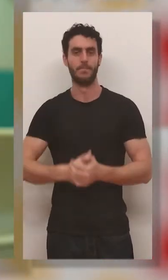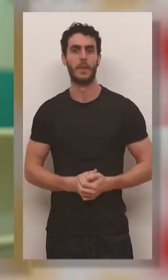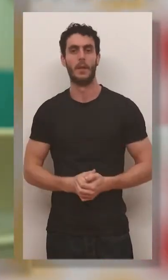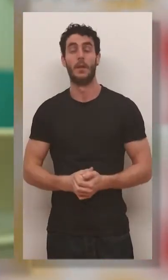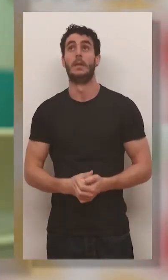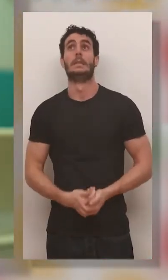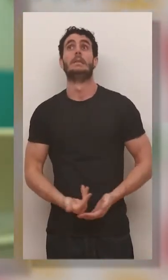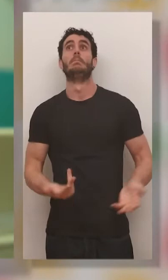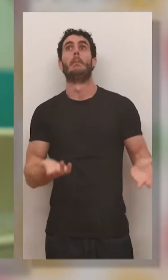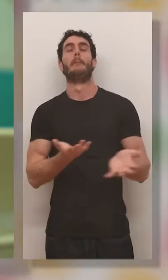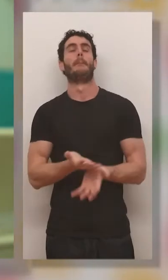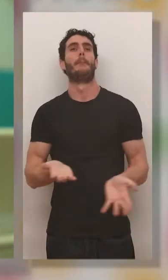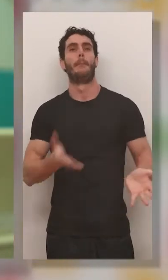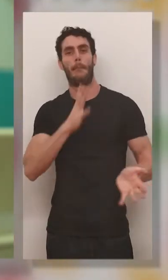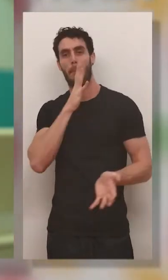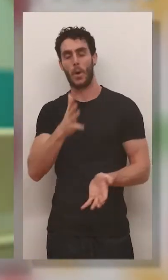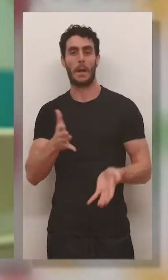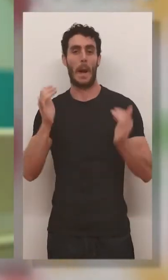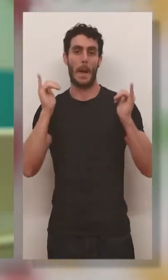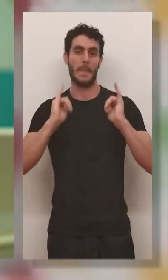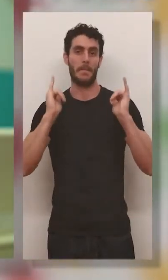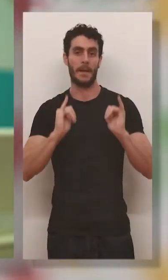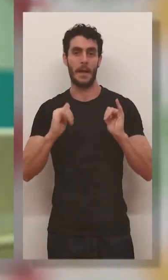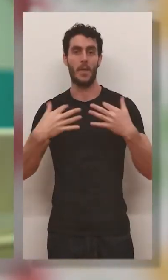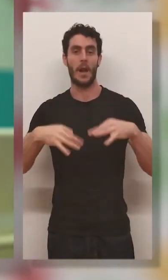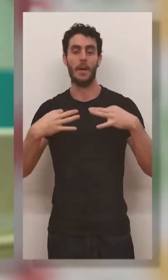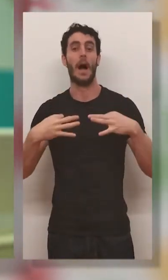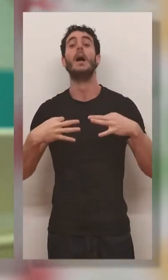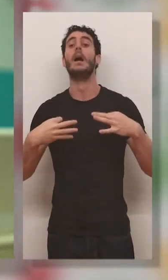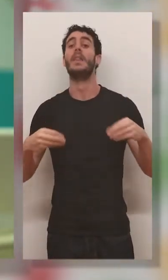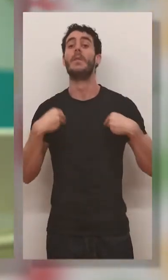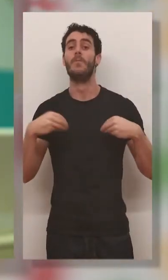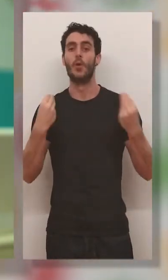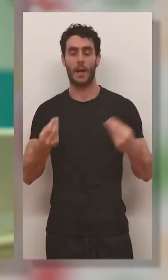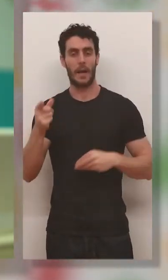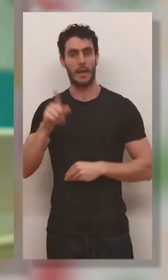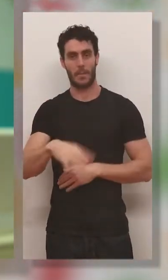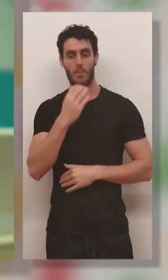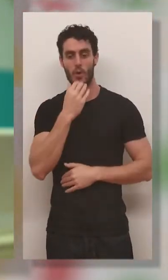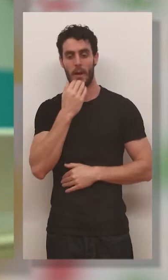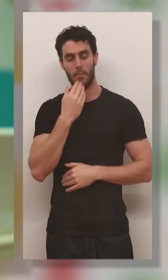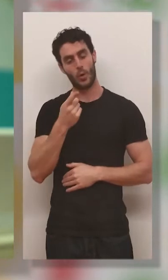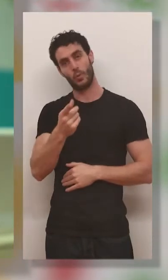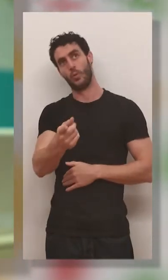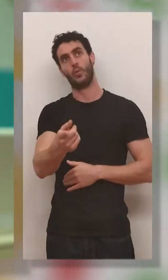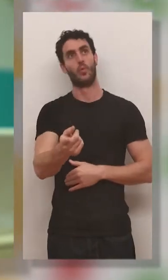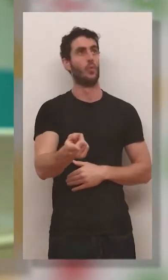porque es muy divertido y te lo pasas muy bien y por ejemplo pues si estás no sé, que